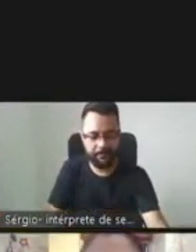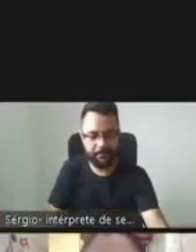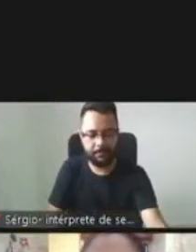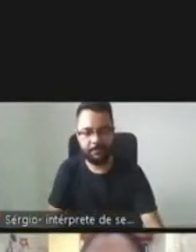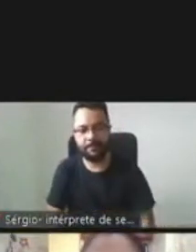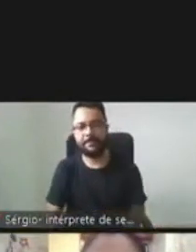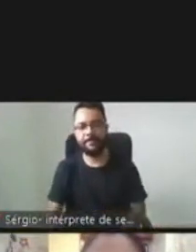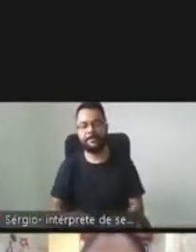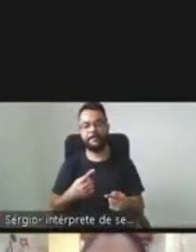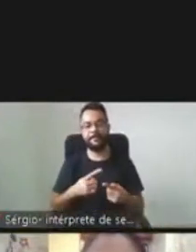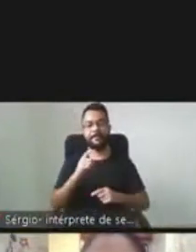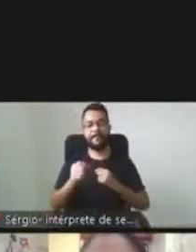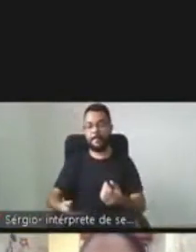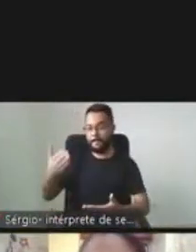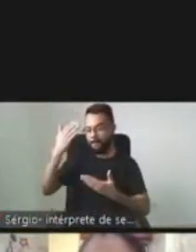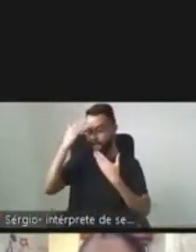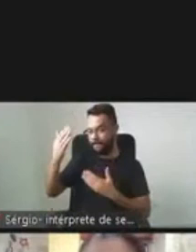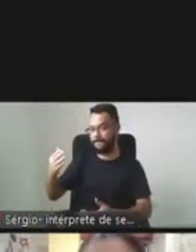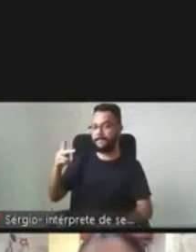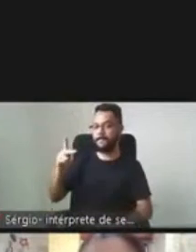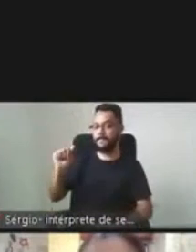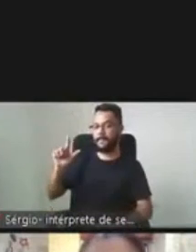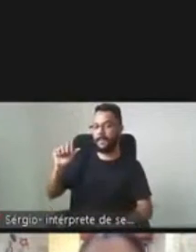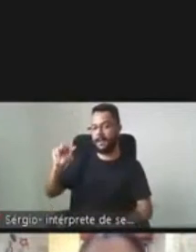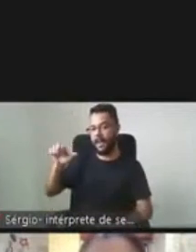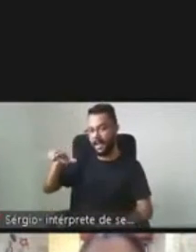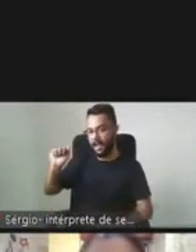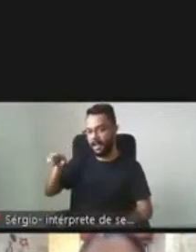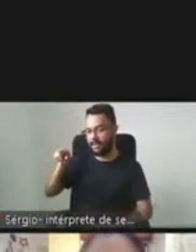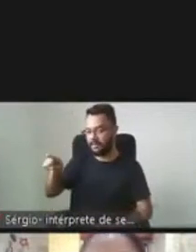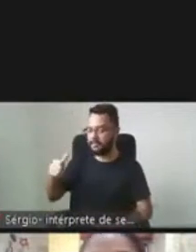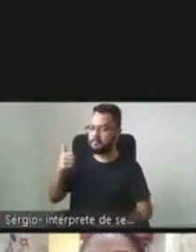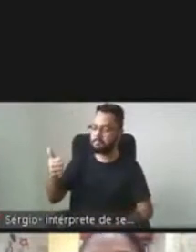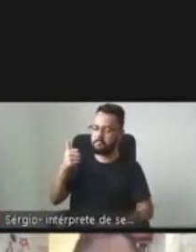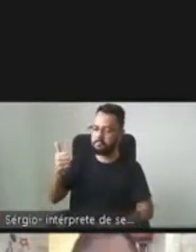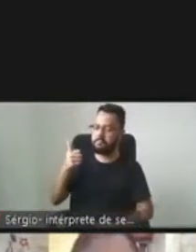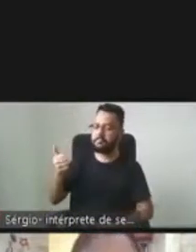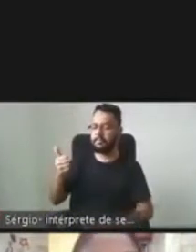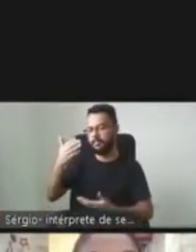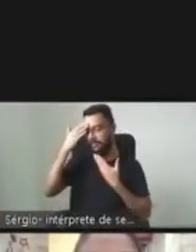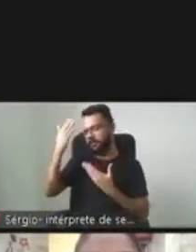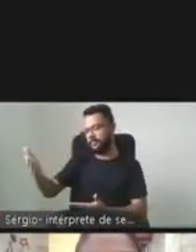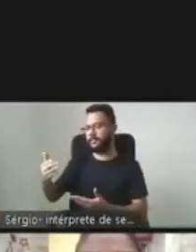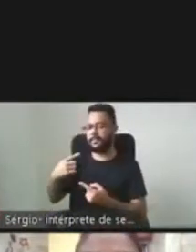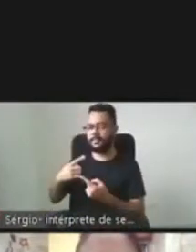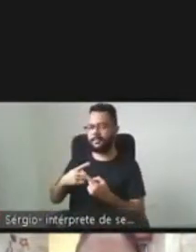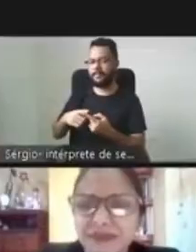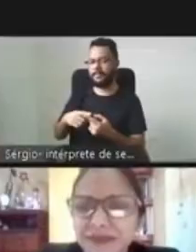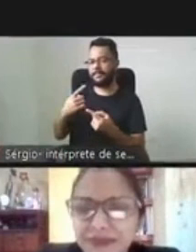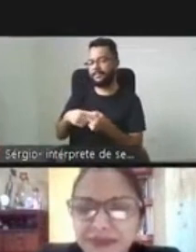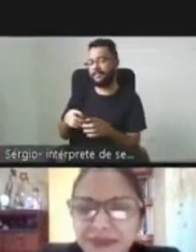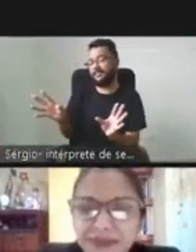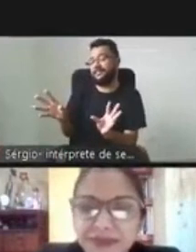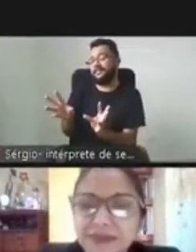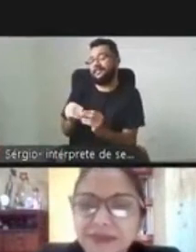Muchísimas gracias, Carliana. Te agradecemos mucho por tu participación y por esta muy lástima breve